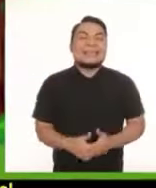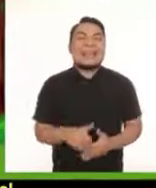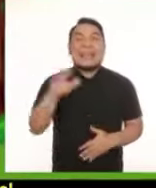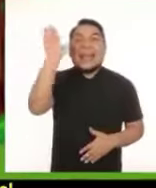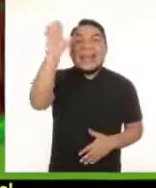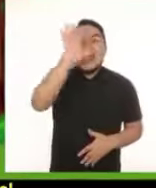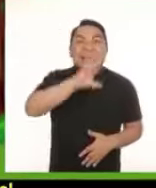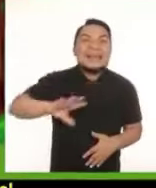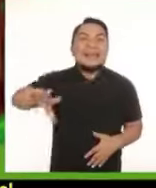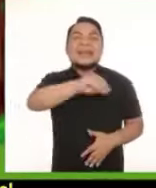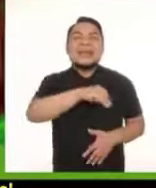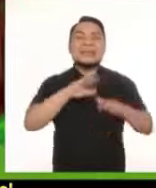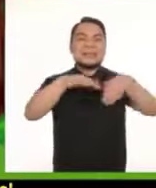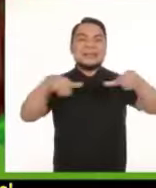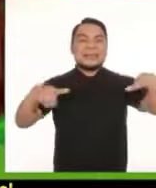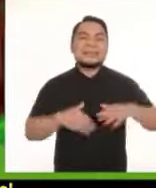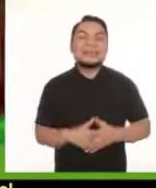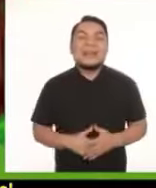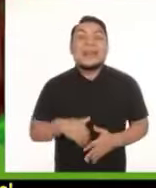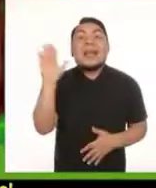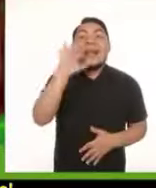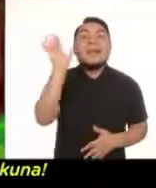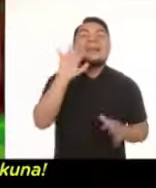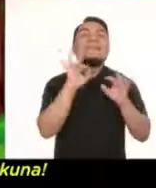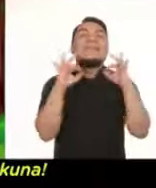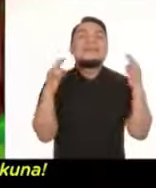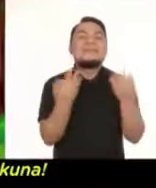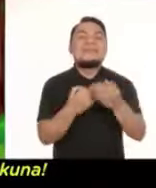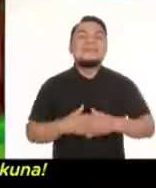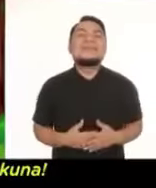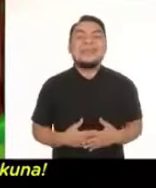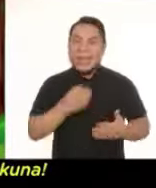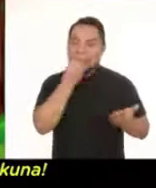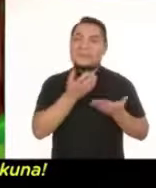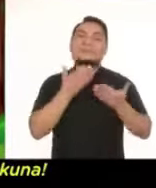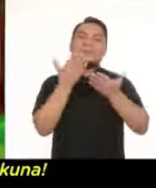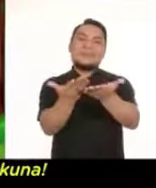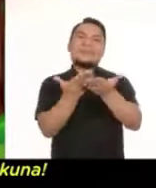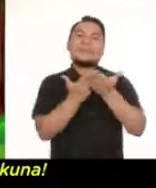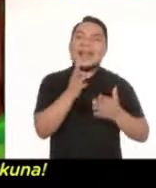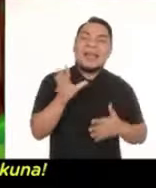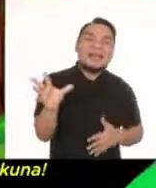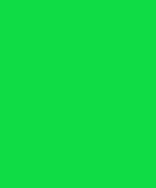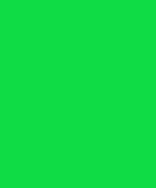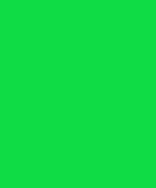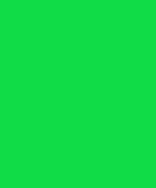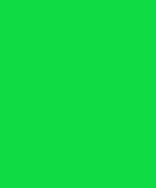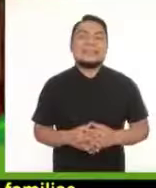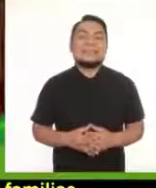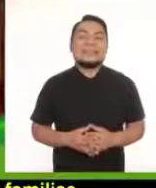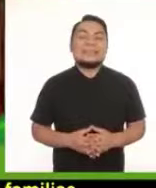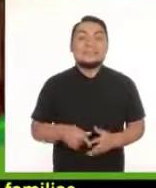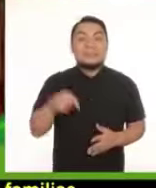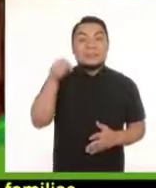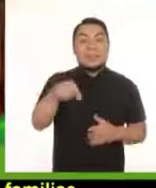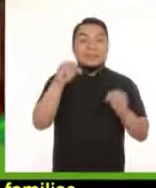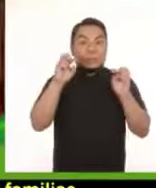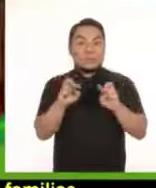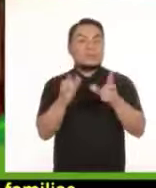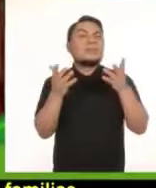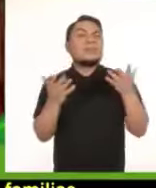¡Hola chicas y chicos! ¡Hola familias! ¡Alguien puncha o waeje panachaikuna! En